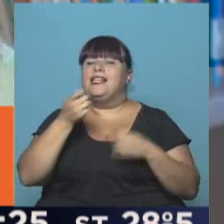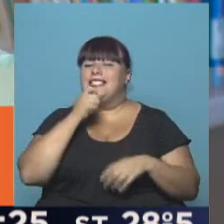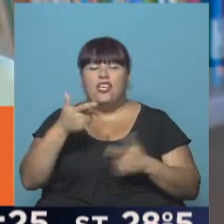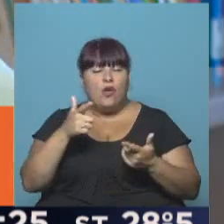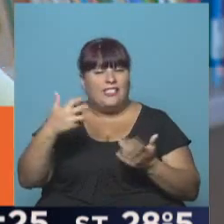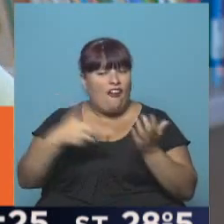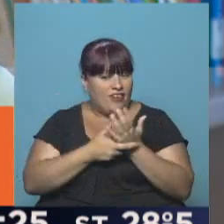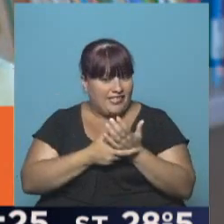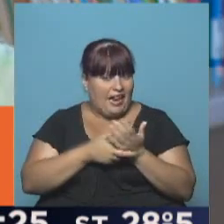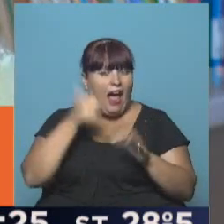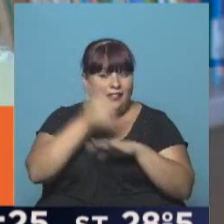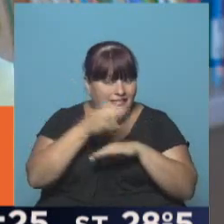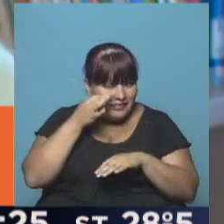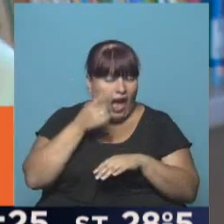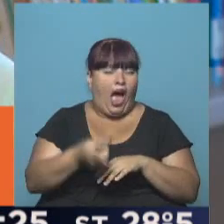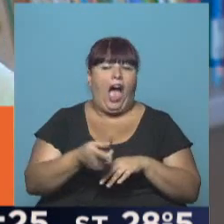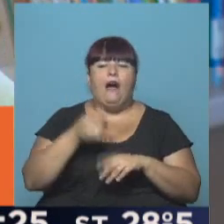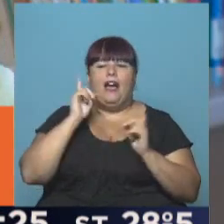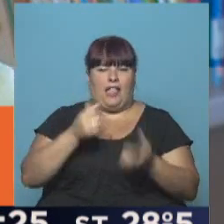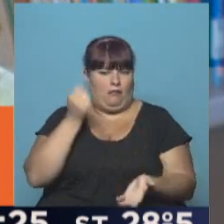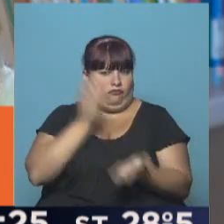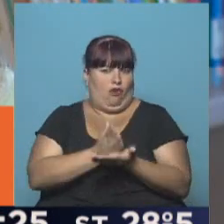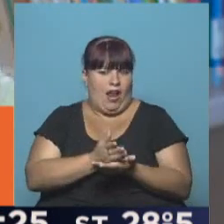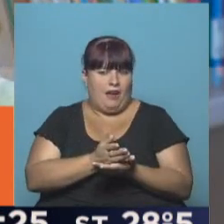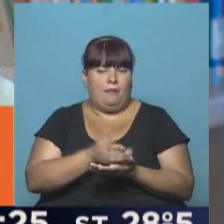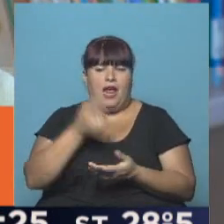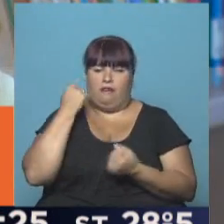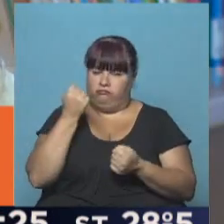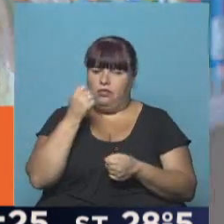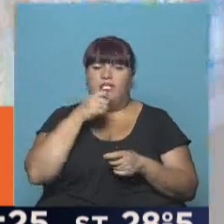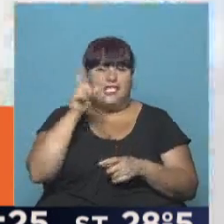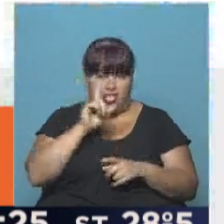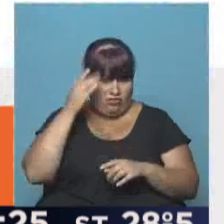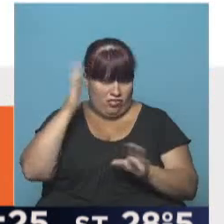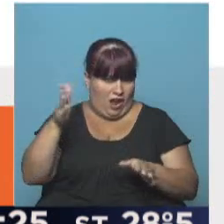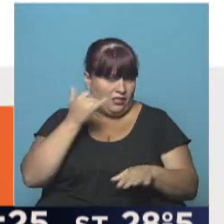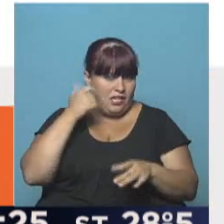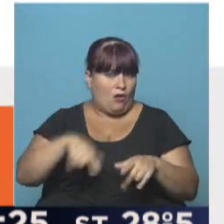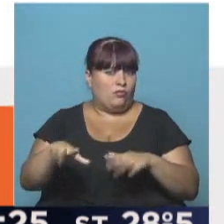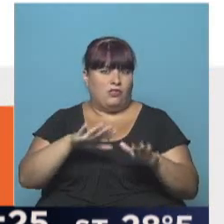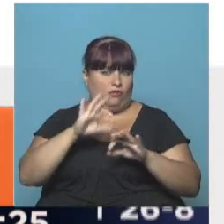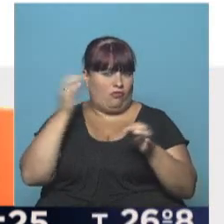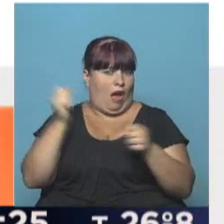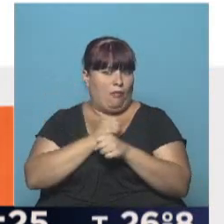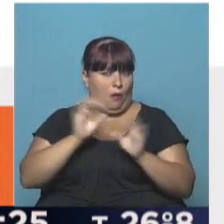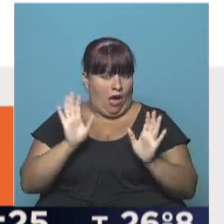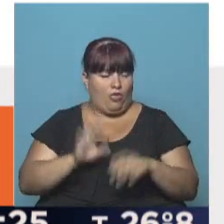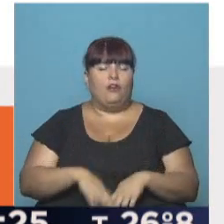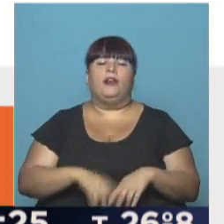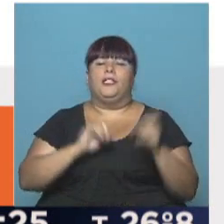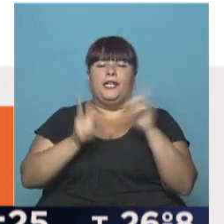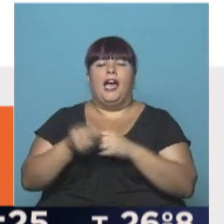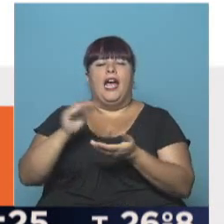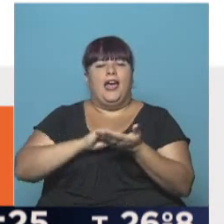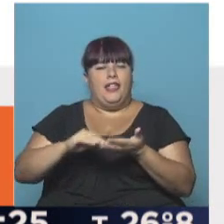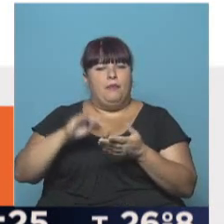estado esta fiscal que estuvo presente y que estuvo tan firme digamos en su postura estaríamos en estos momentos en frente a un hecho consumado entretanto el